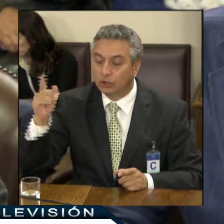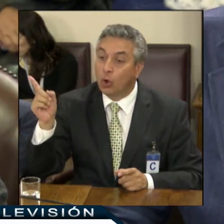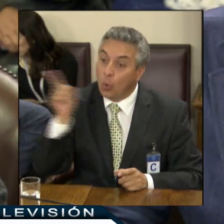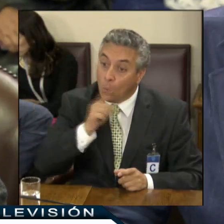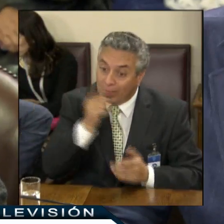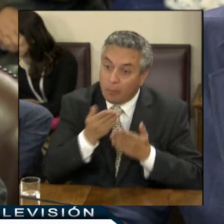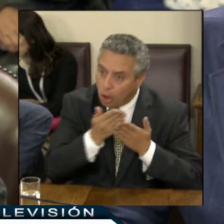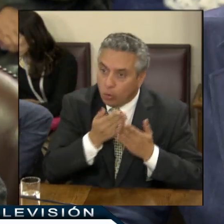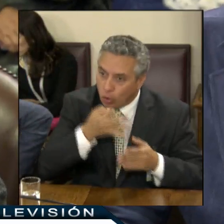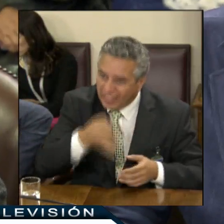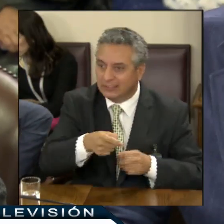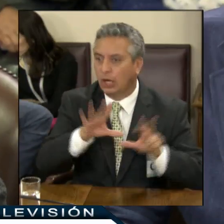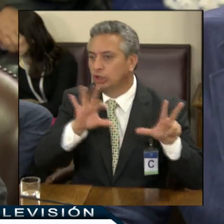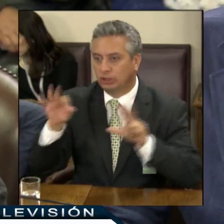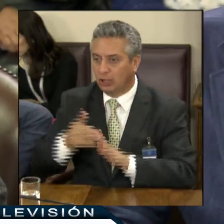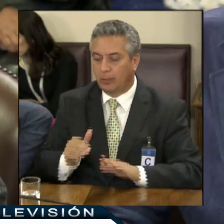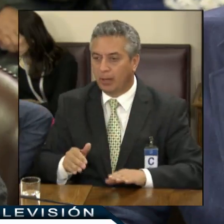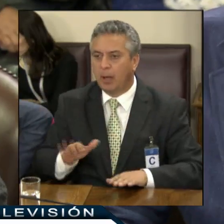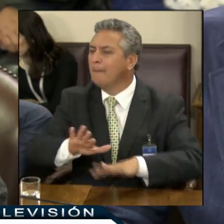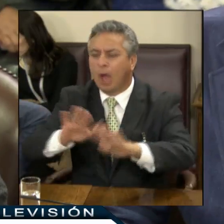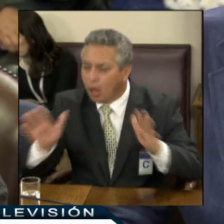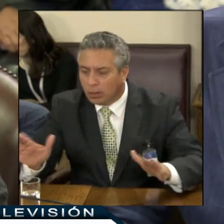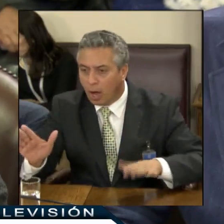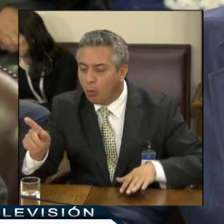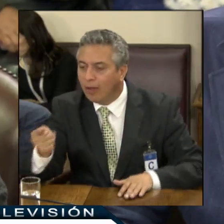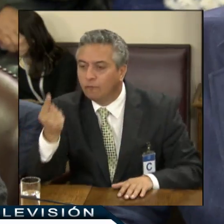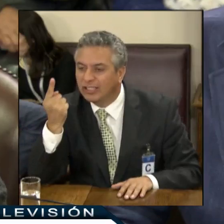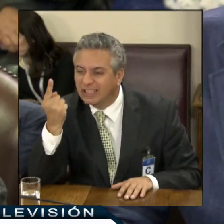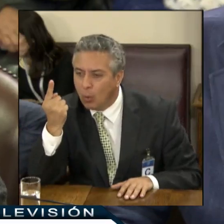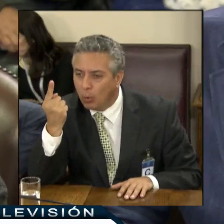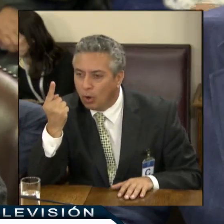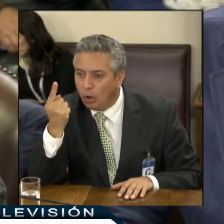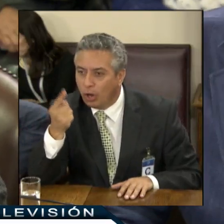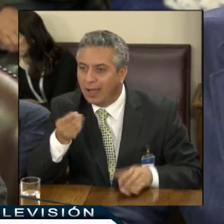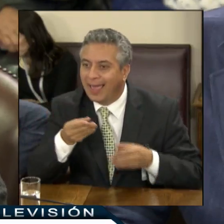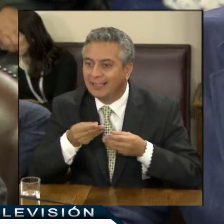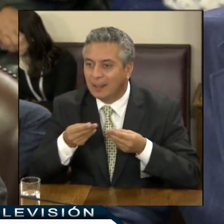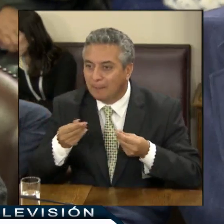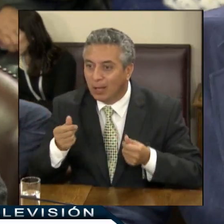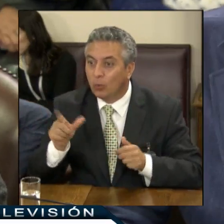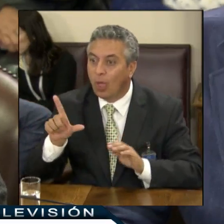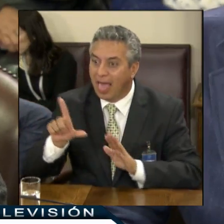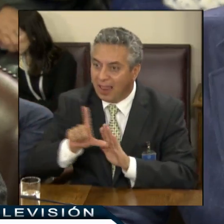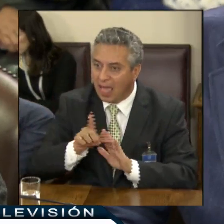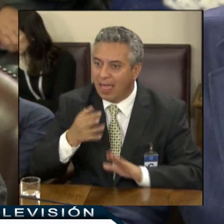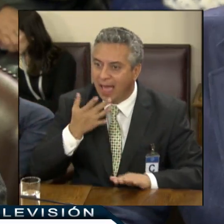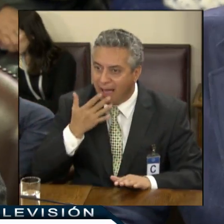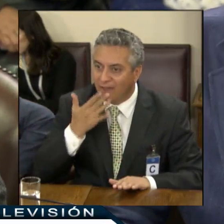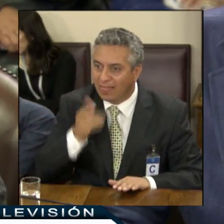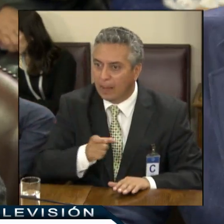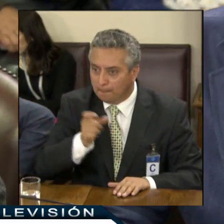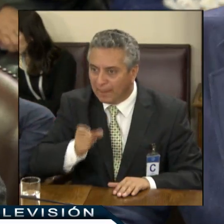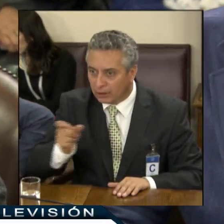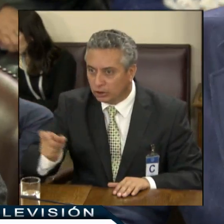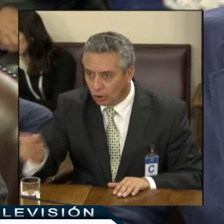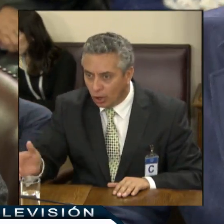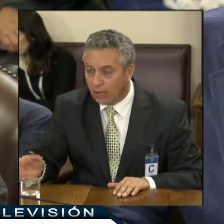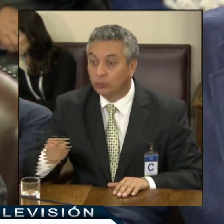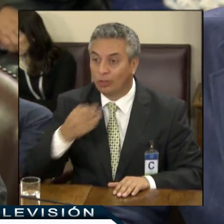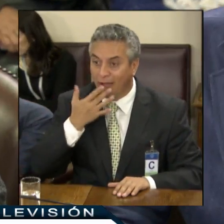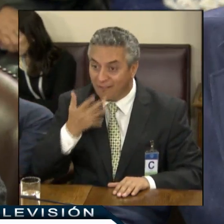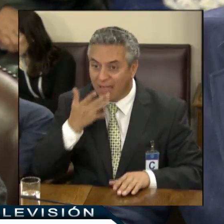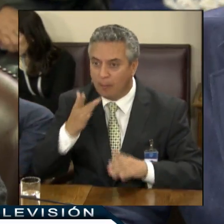dicen eso y aunque fuese el espíritu de la ley Habla por las personas entonces cuando hablamos desde la